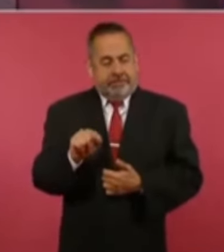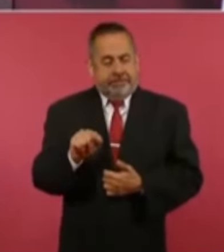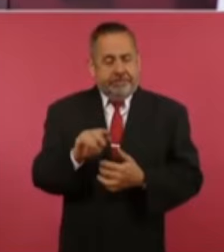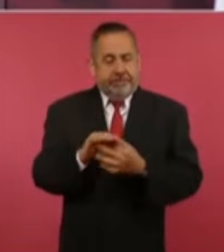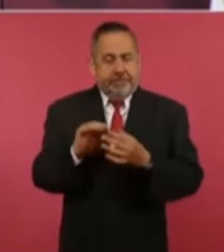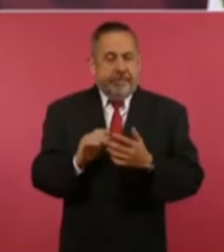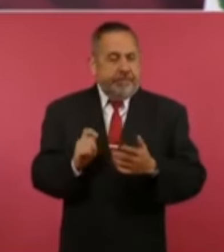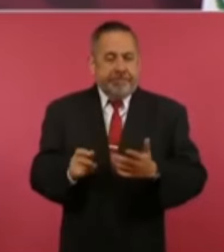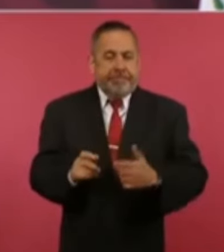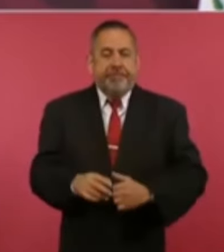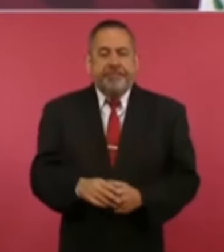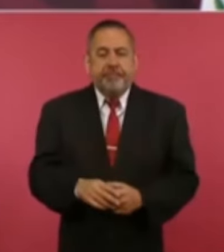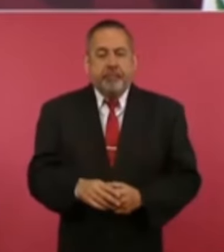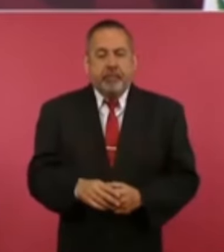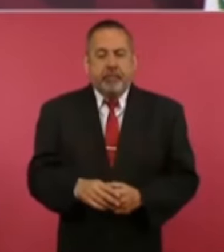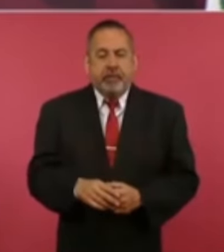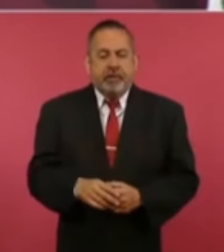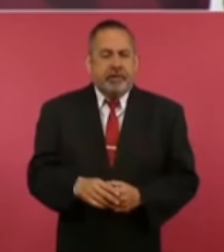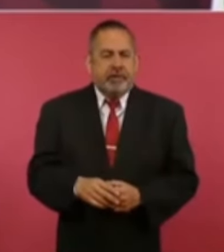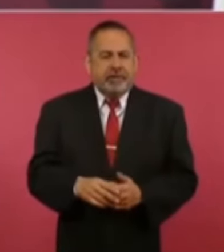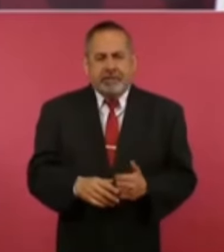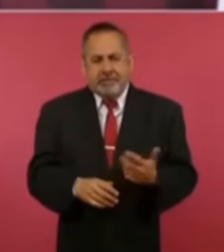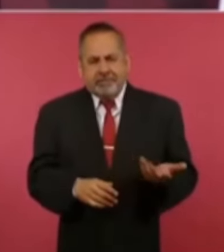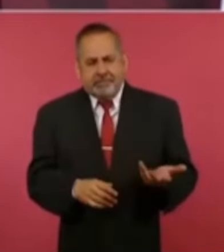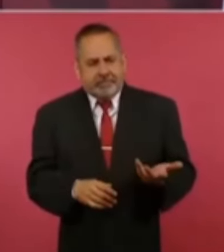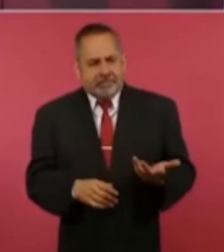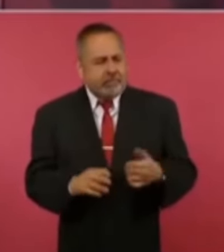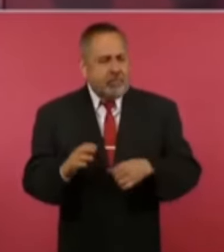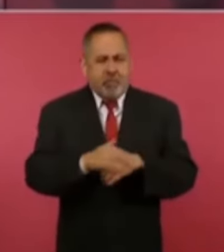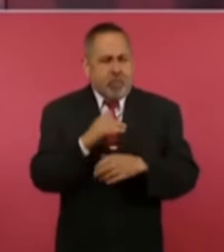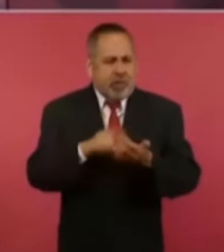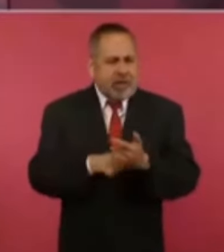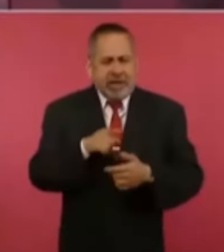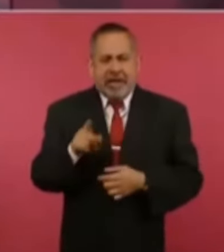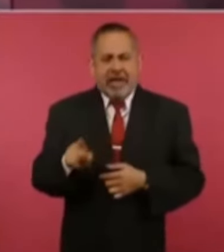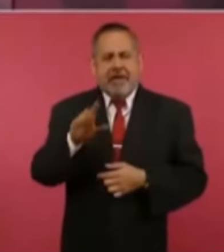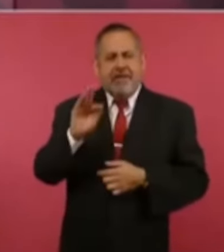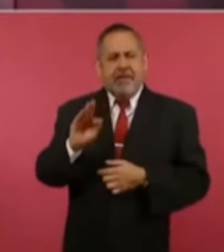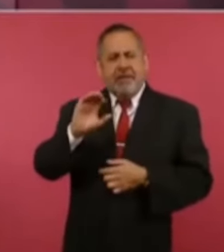¿qué es lo que lleva a Calderón